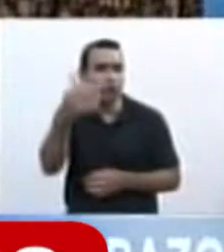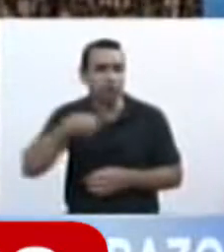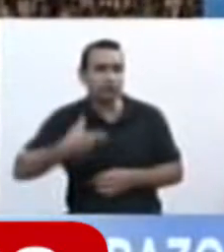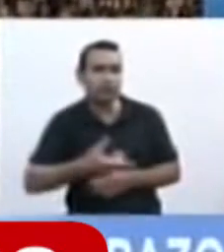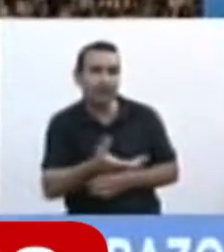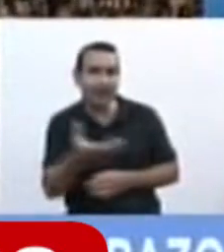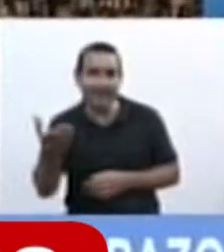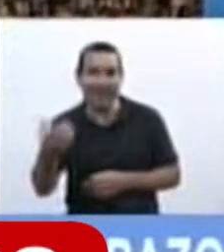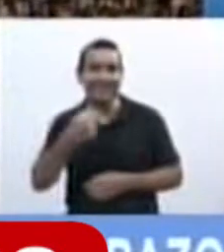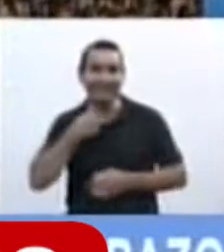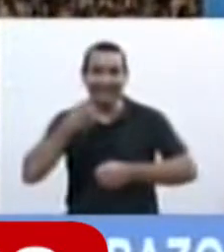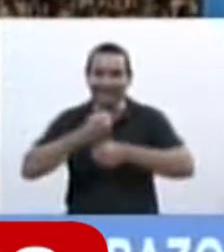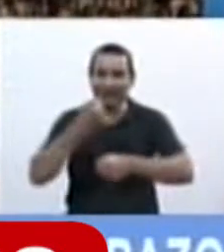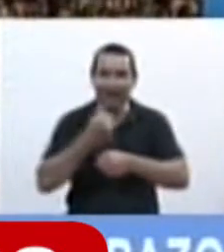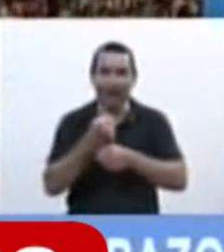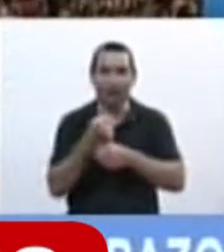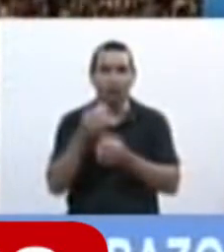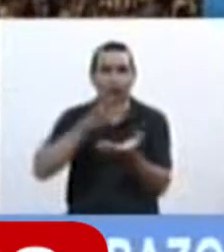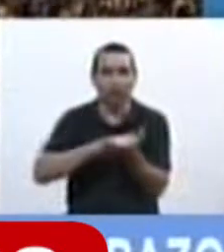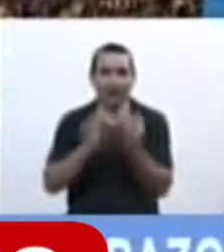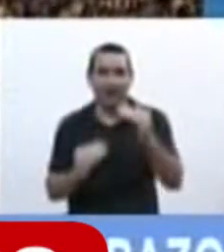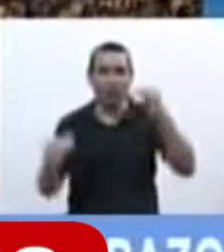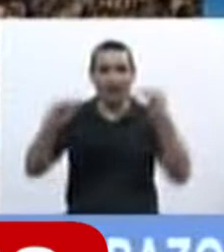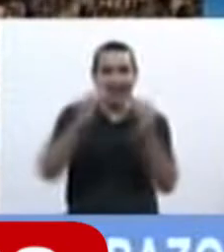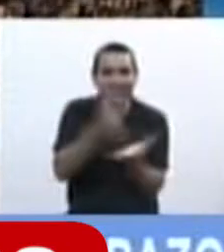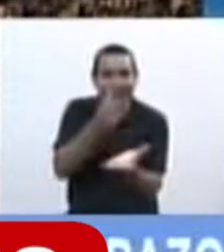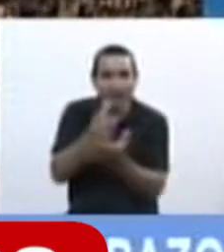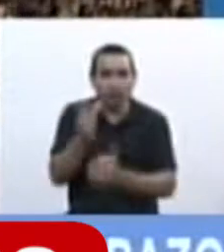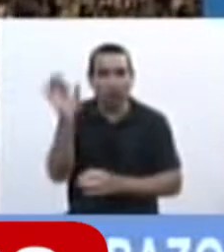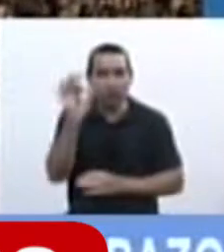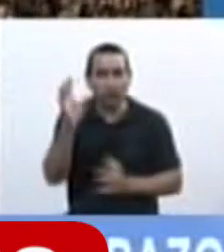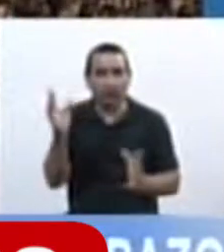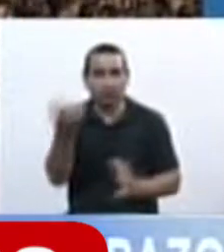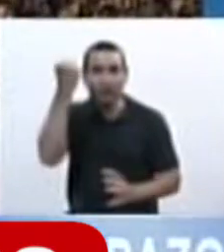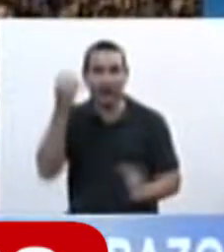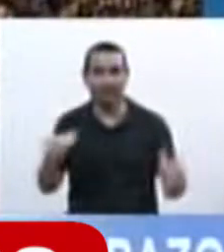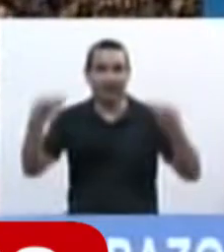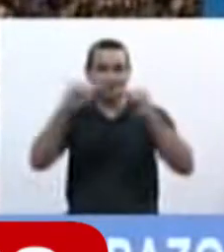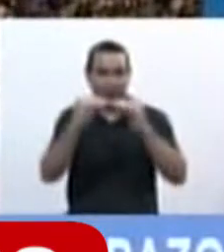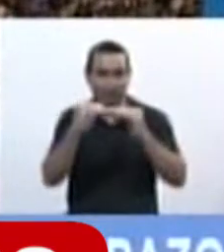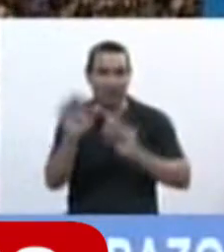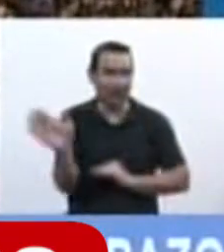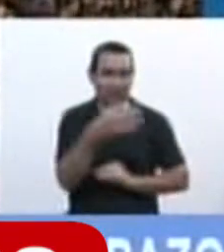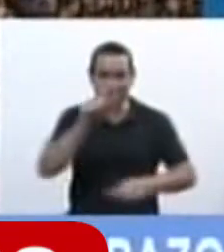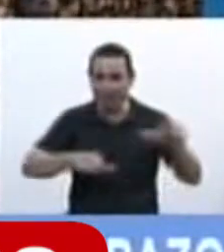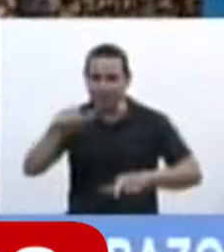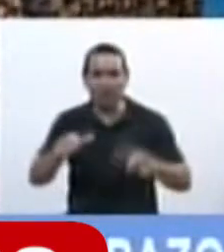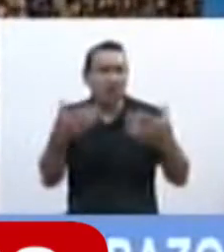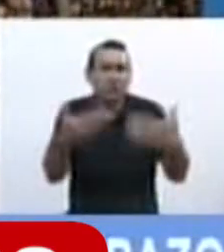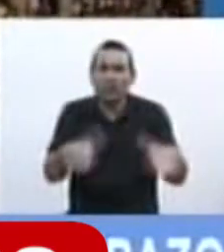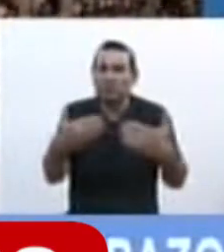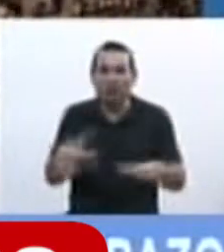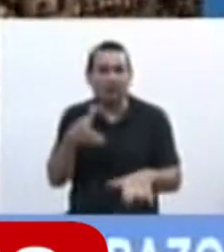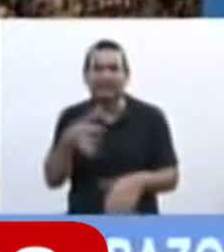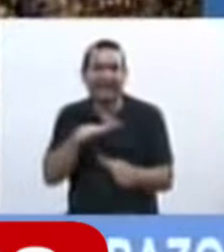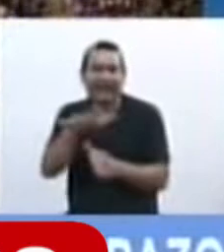sociedad que quiera trabajar sobre la igualdad real de derechos y oportunidades para todos sus habitantes, sin importar